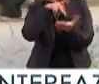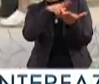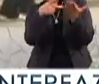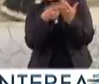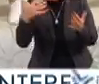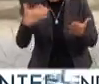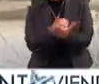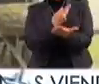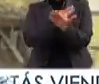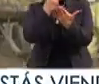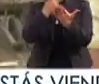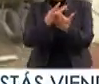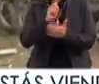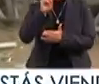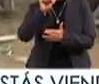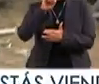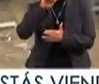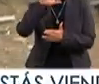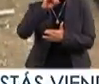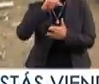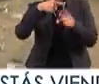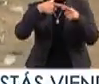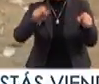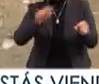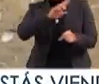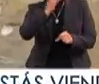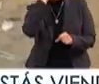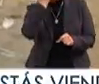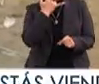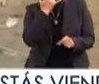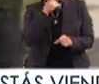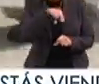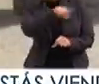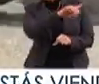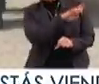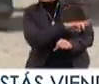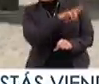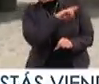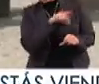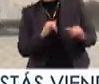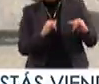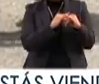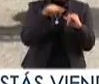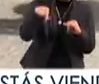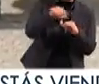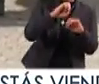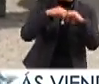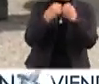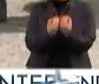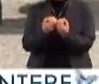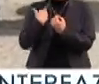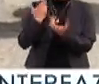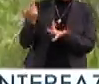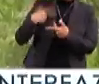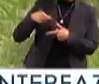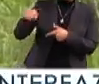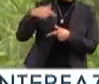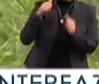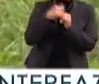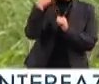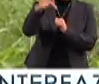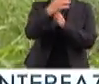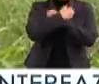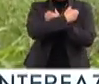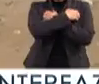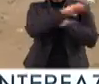proyectos ganadores del premio UNESCO Japón que reconoce los esfuerzos de particulares instituciones y organizaciones que por medio